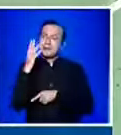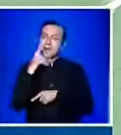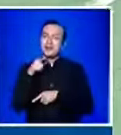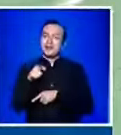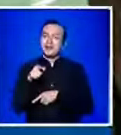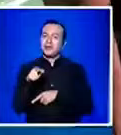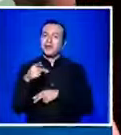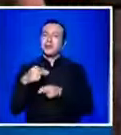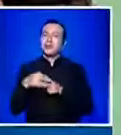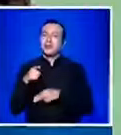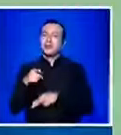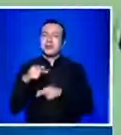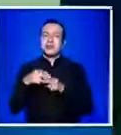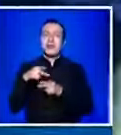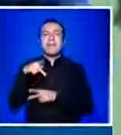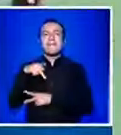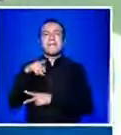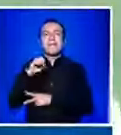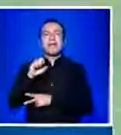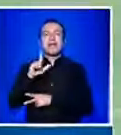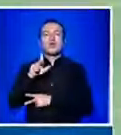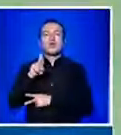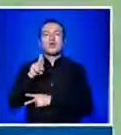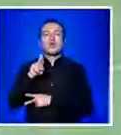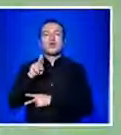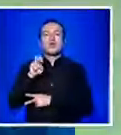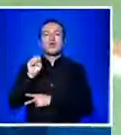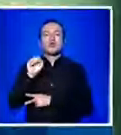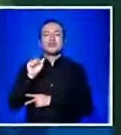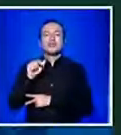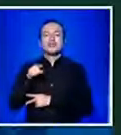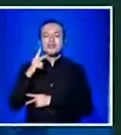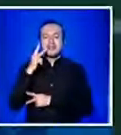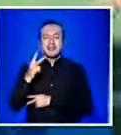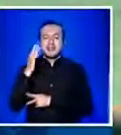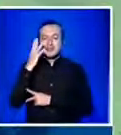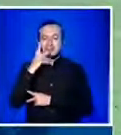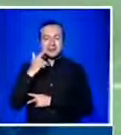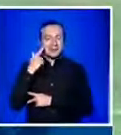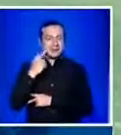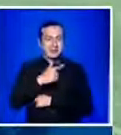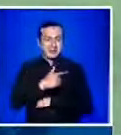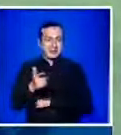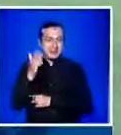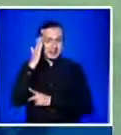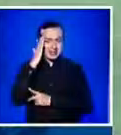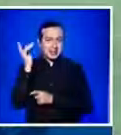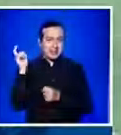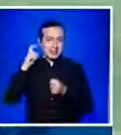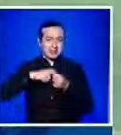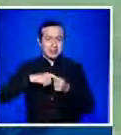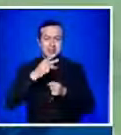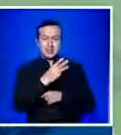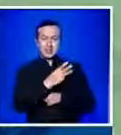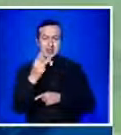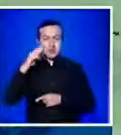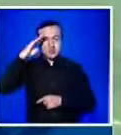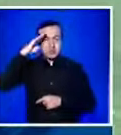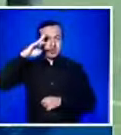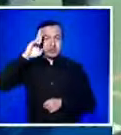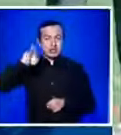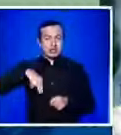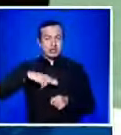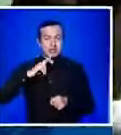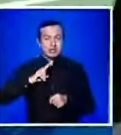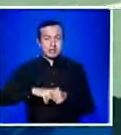llama? Pelusa, es ella, Pelusa, qué linda, Bueno, entonces ya sabe, tiene que inscribirse en la página web de la Policía Nacional